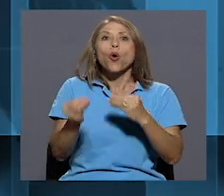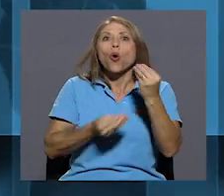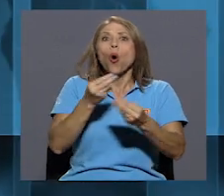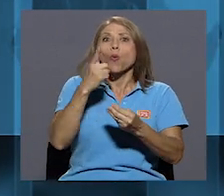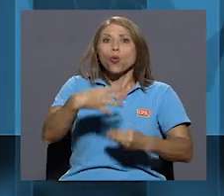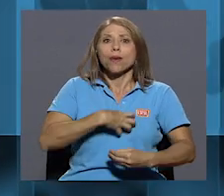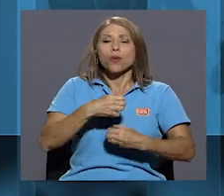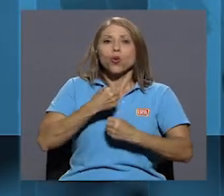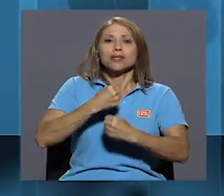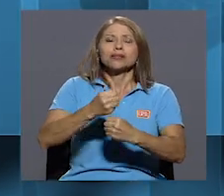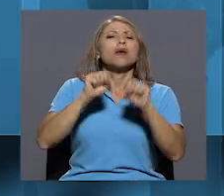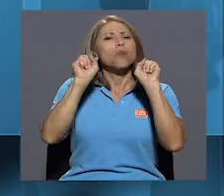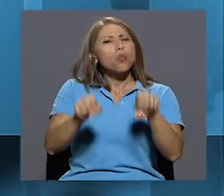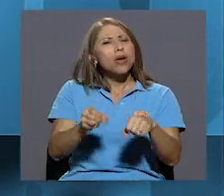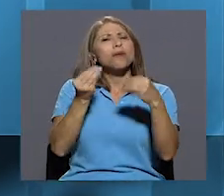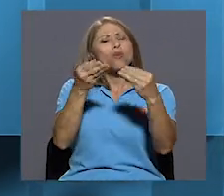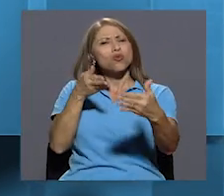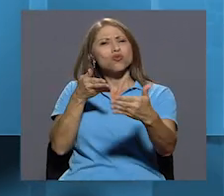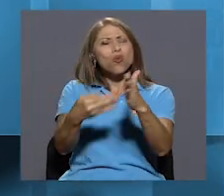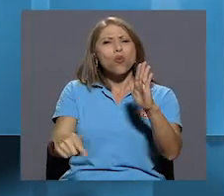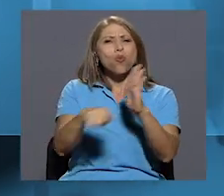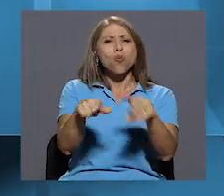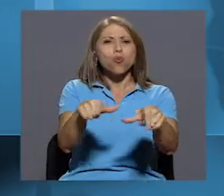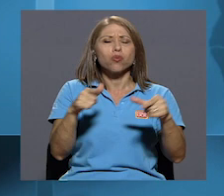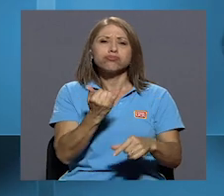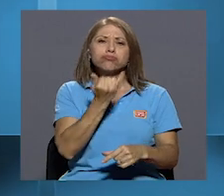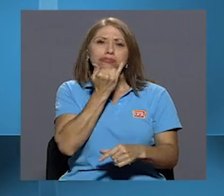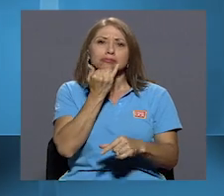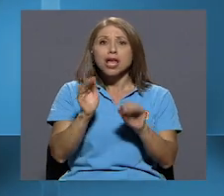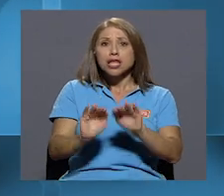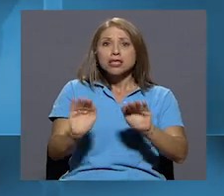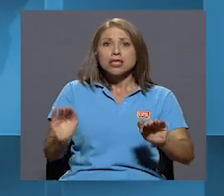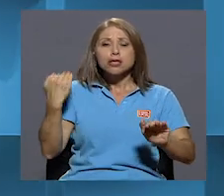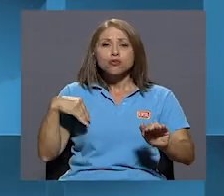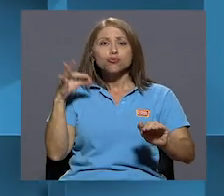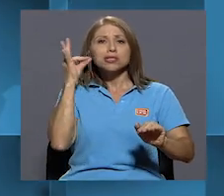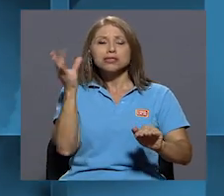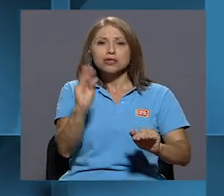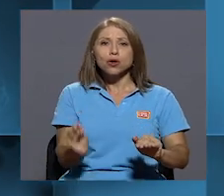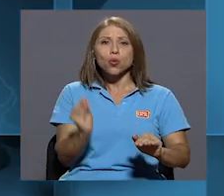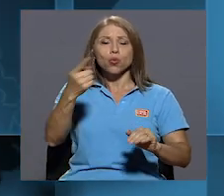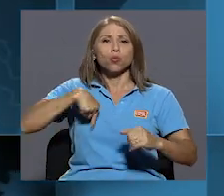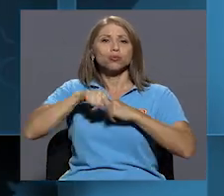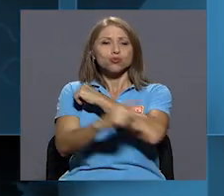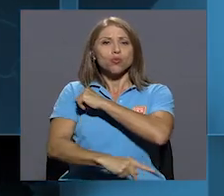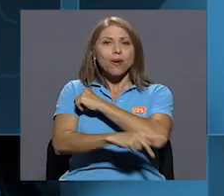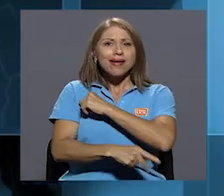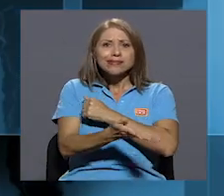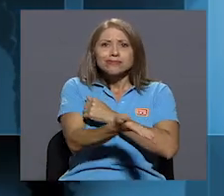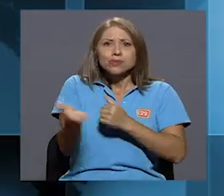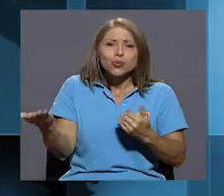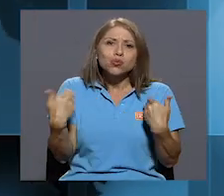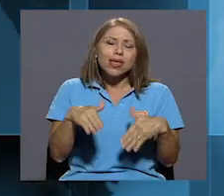hacer mucho daño en el lugar equivocado. Los niños, niñas y jóvenes de nuestro país se convirtieron en los